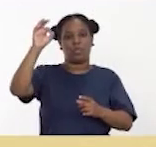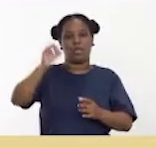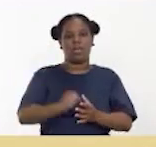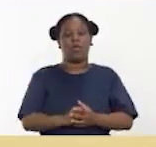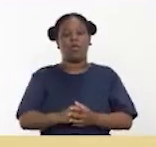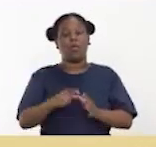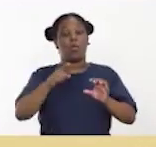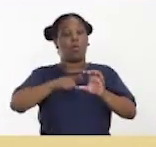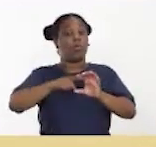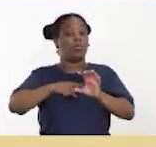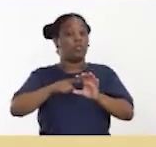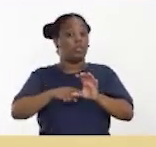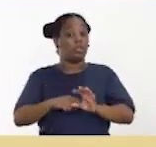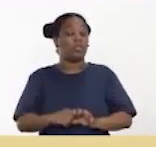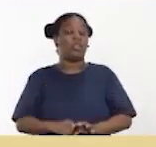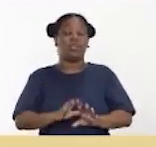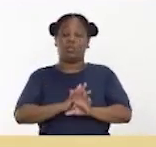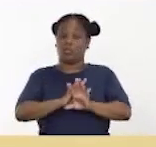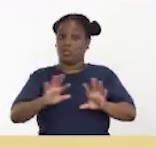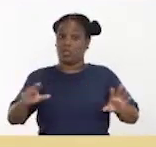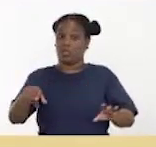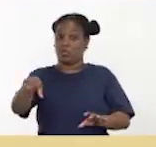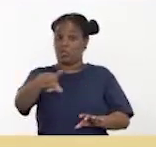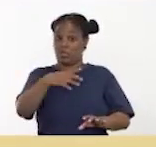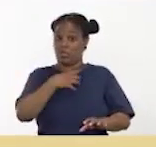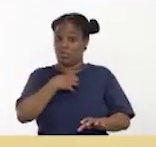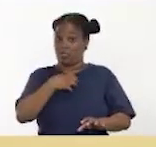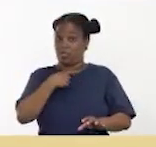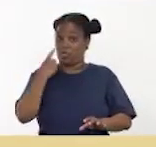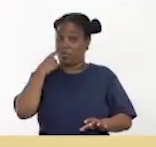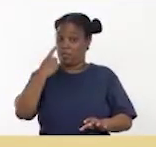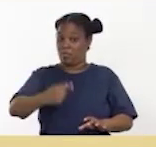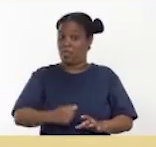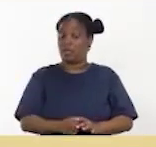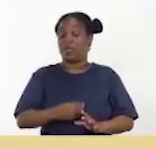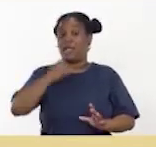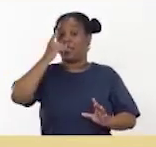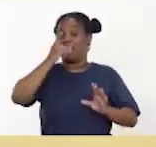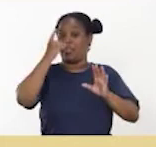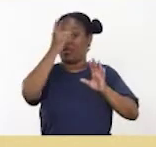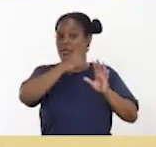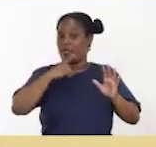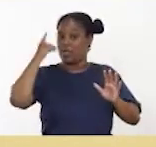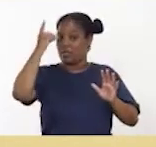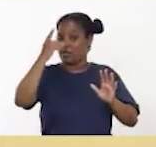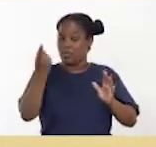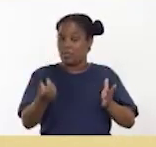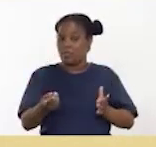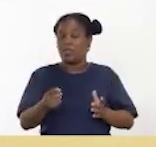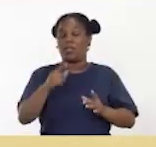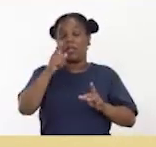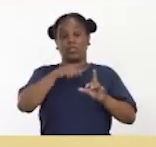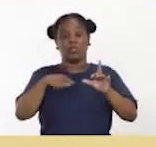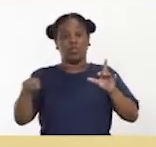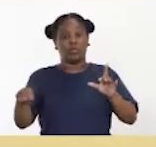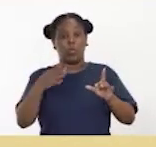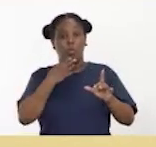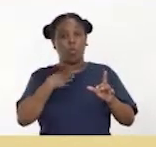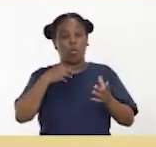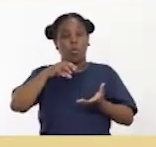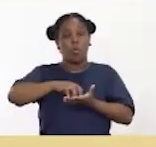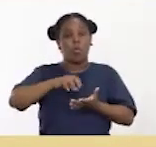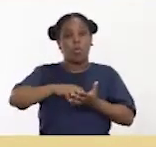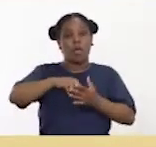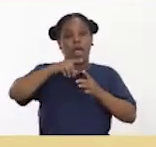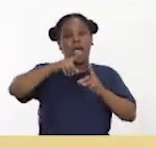contenidos esenciales que vamos a estar tratando allí o que ustedes ya debieron haber tratado es describir las secciones cónicas como lugares geométricos